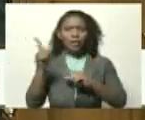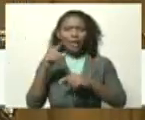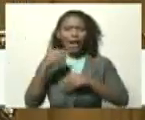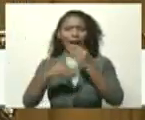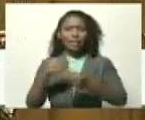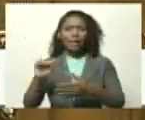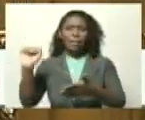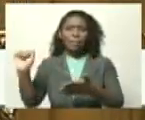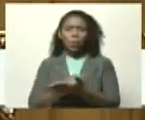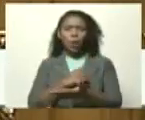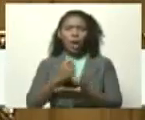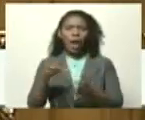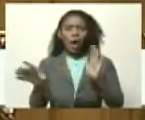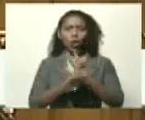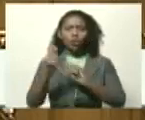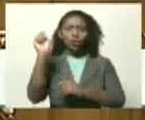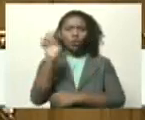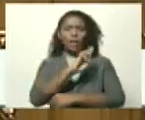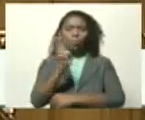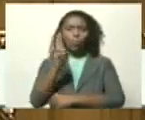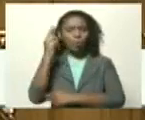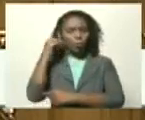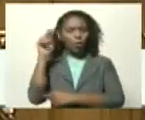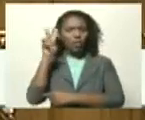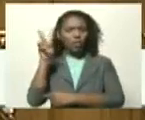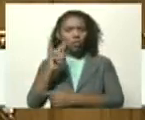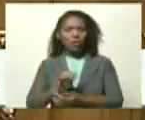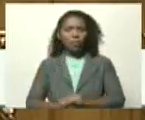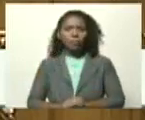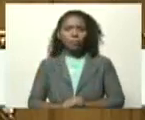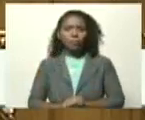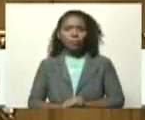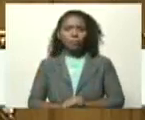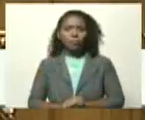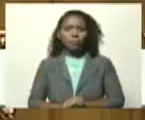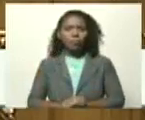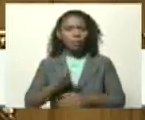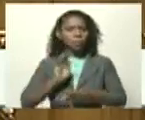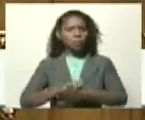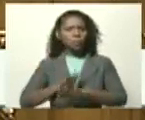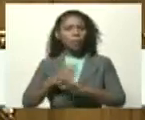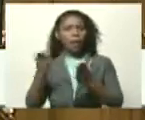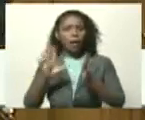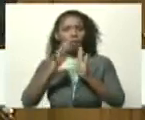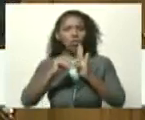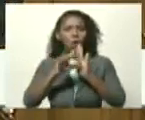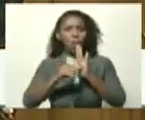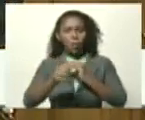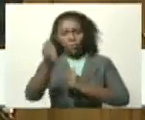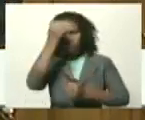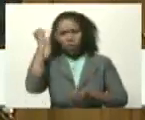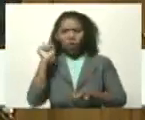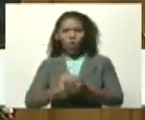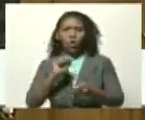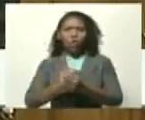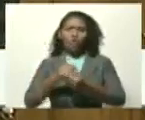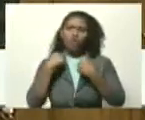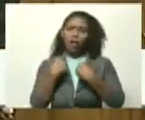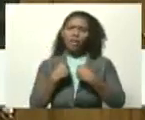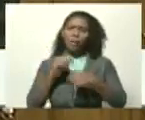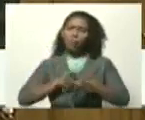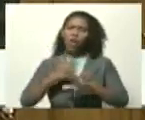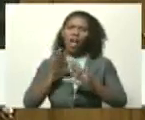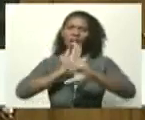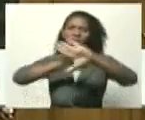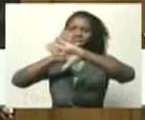la Constitución de la República Bolivariana de Venezuela? ¿Por qué el robo brutal? ¿Por qué los